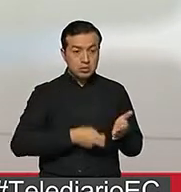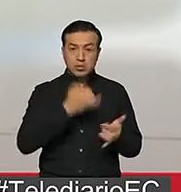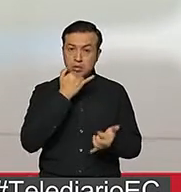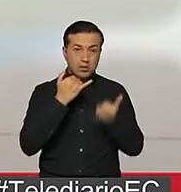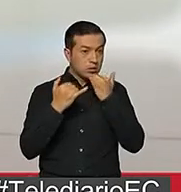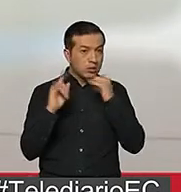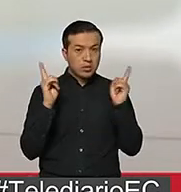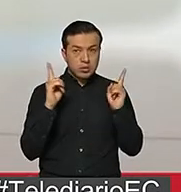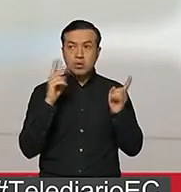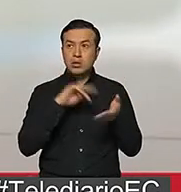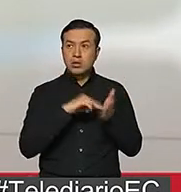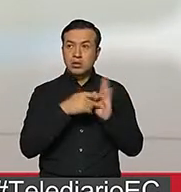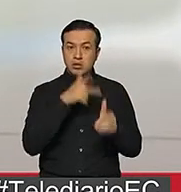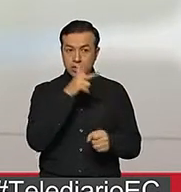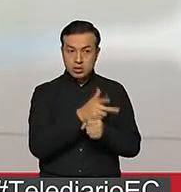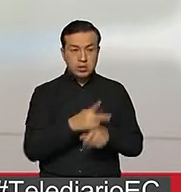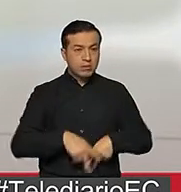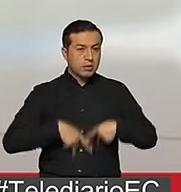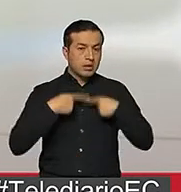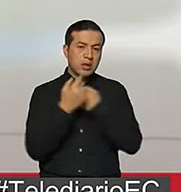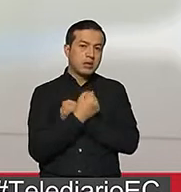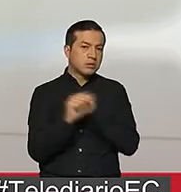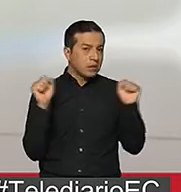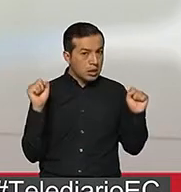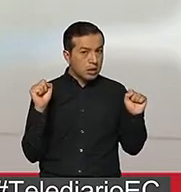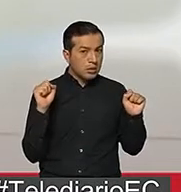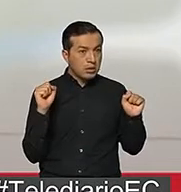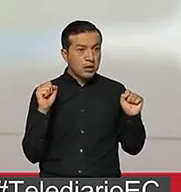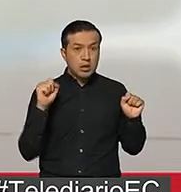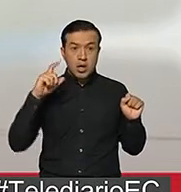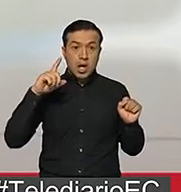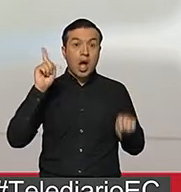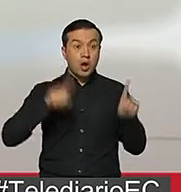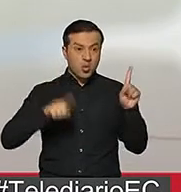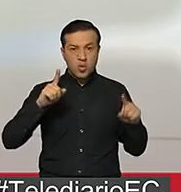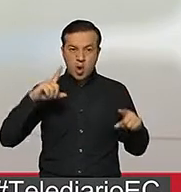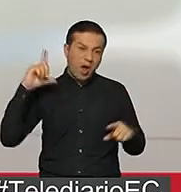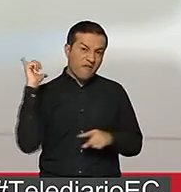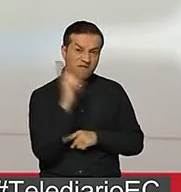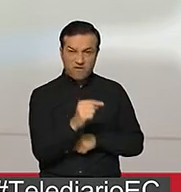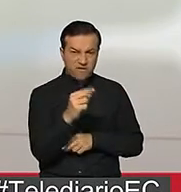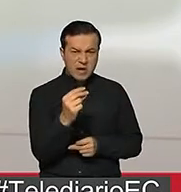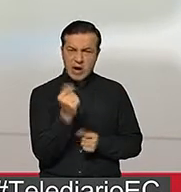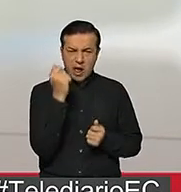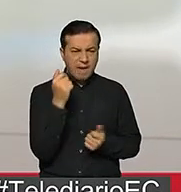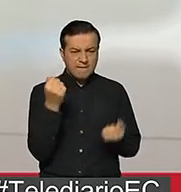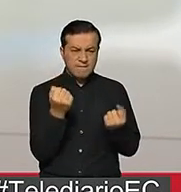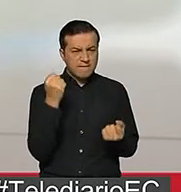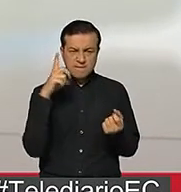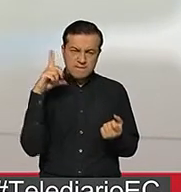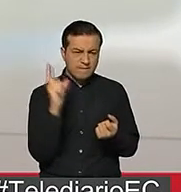tenemos que saber que son cámaras que salvan vidas porque la velocidad es un elemento fundamental para causar una muerte